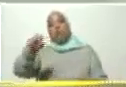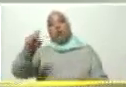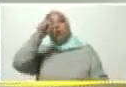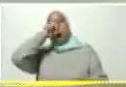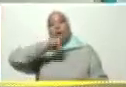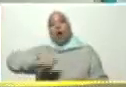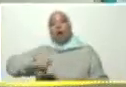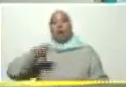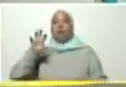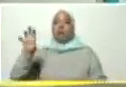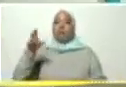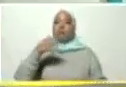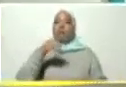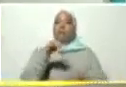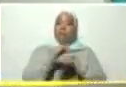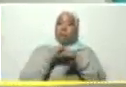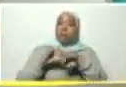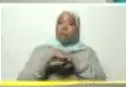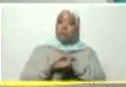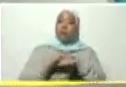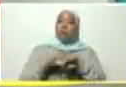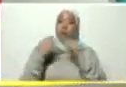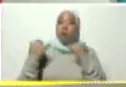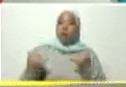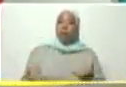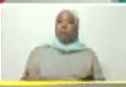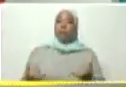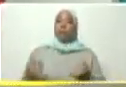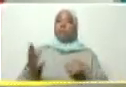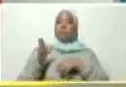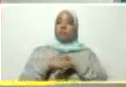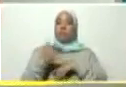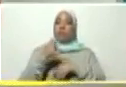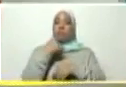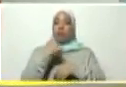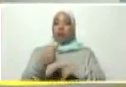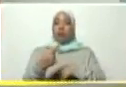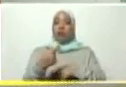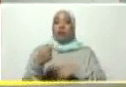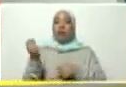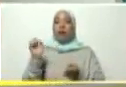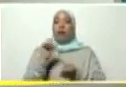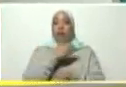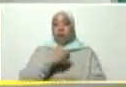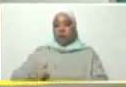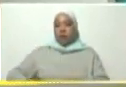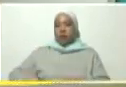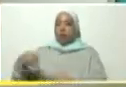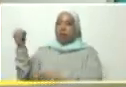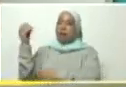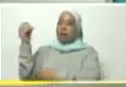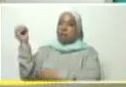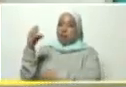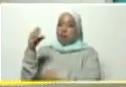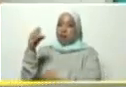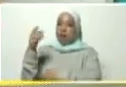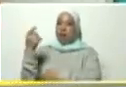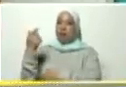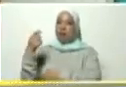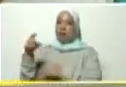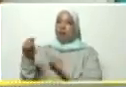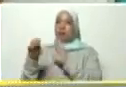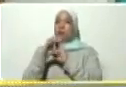y me perdonan y lo voy a decir porque hay que decirlo Jorge Rodríguez Gómez la Constitución más